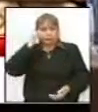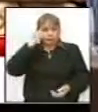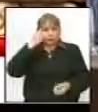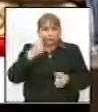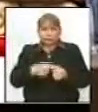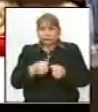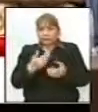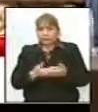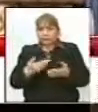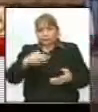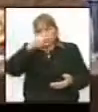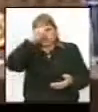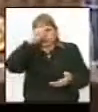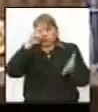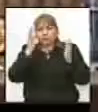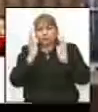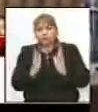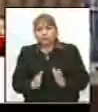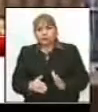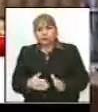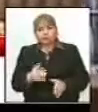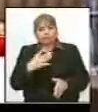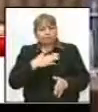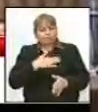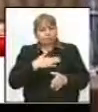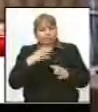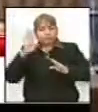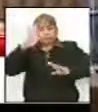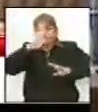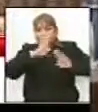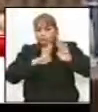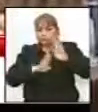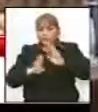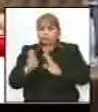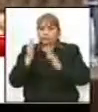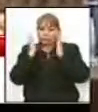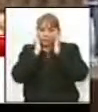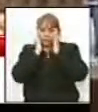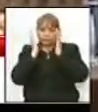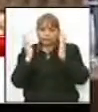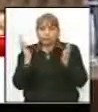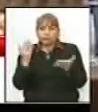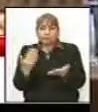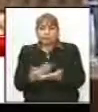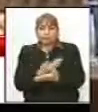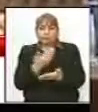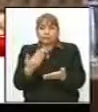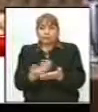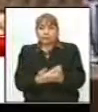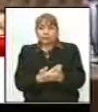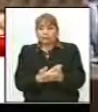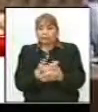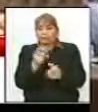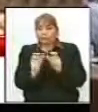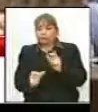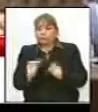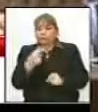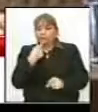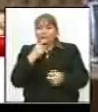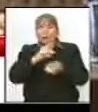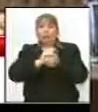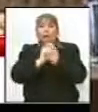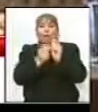peruanos. Y nos preocupa que a las nuevas generaciones hoy se les viene cambiando lo